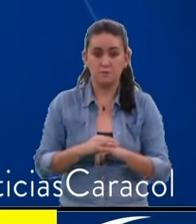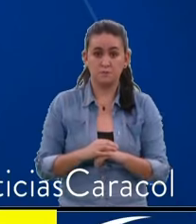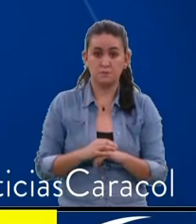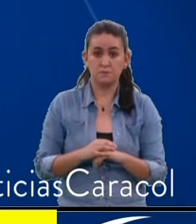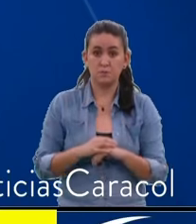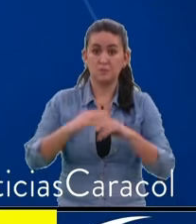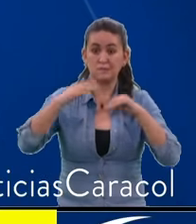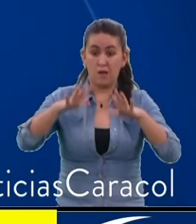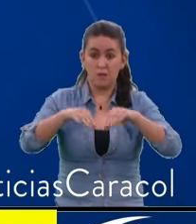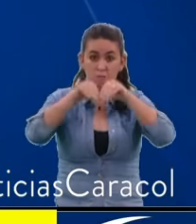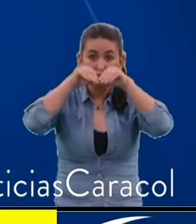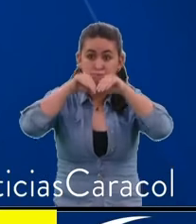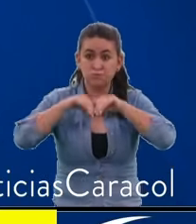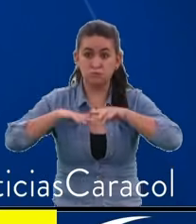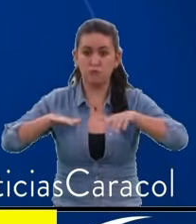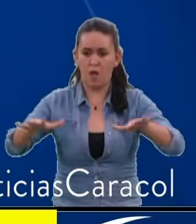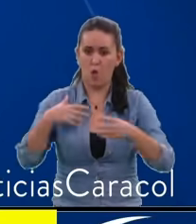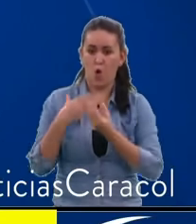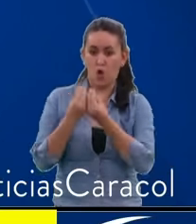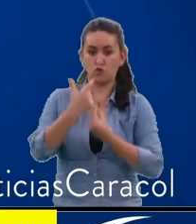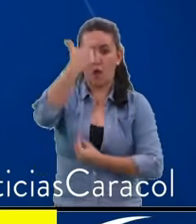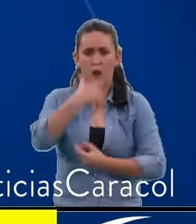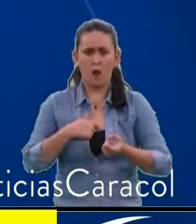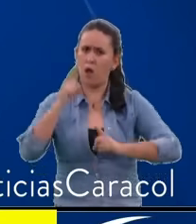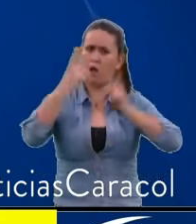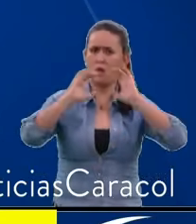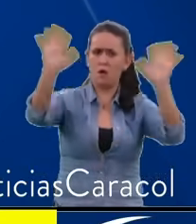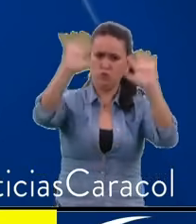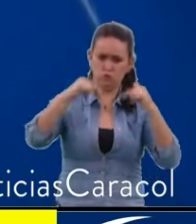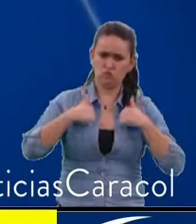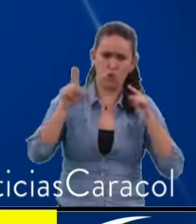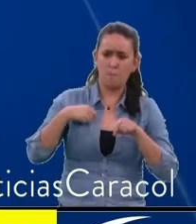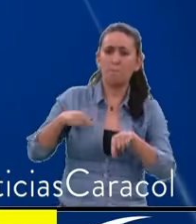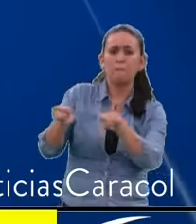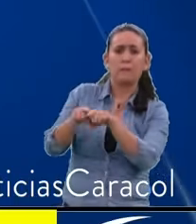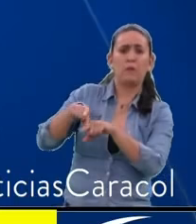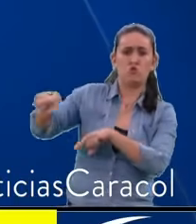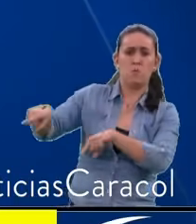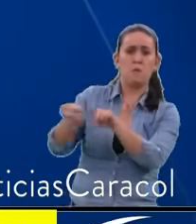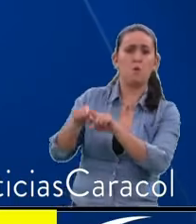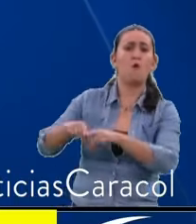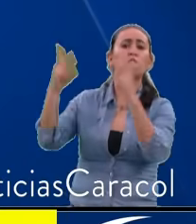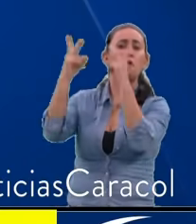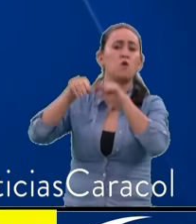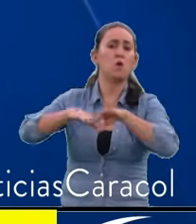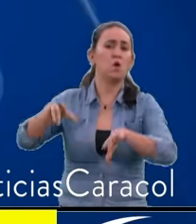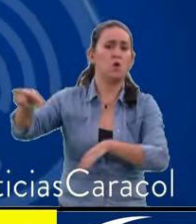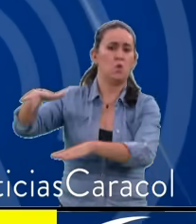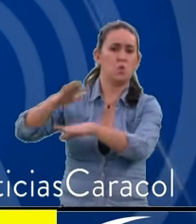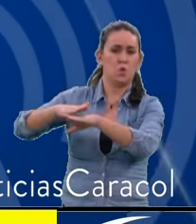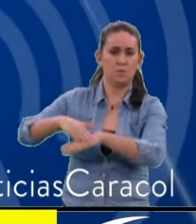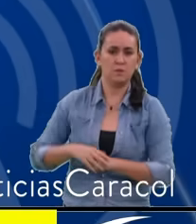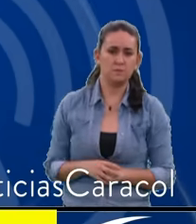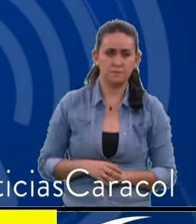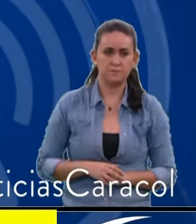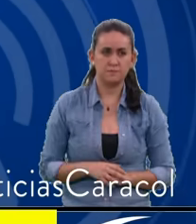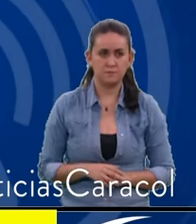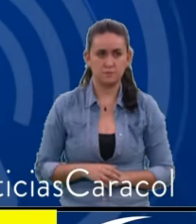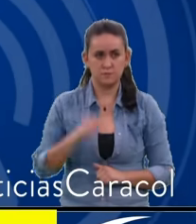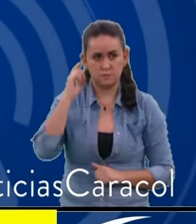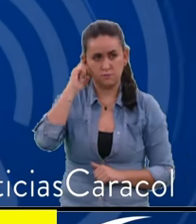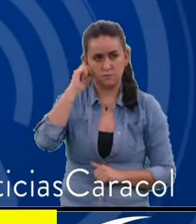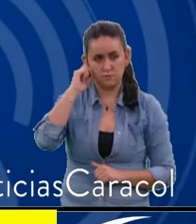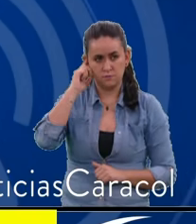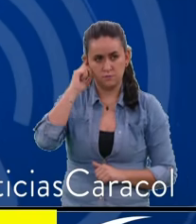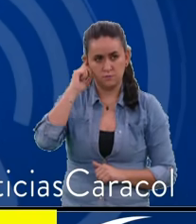hacerse público este hecho, la concejal aseguró que el error fue de su hermano por haber publicado el video. Sí, se cometió